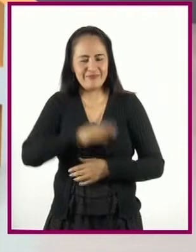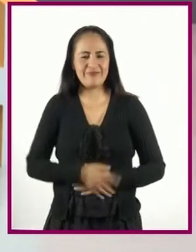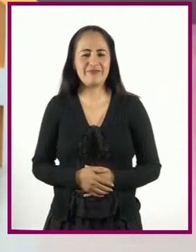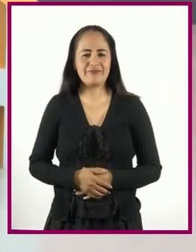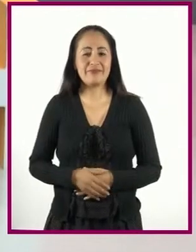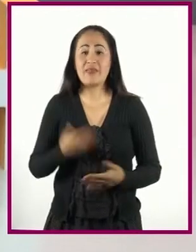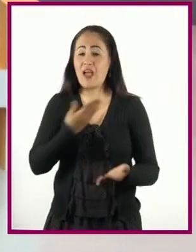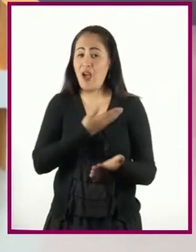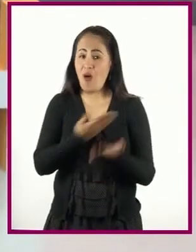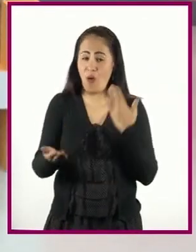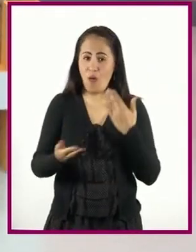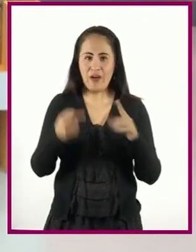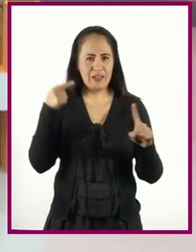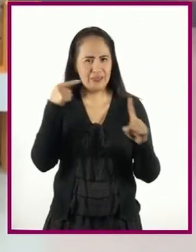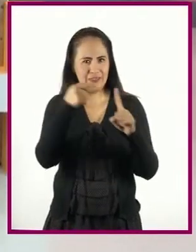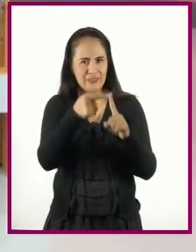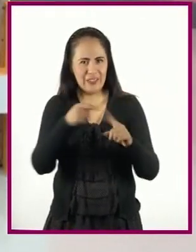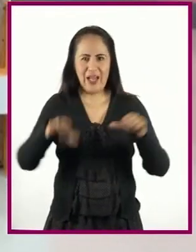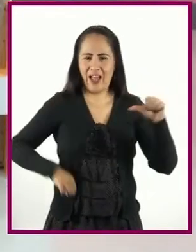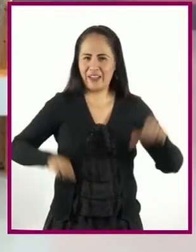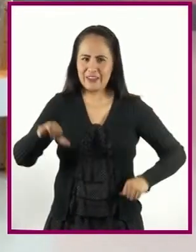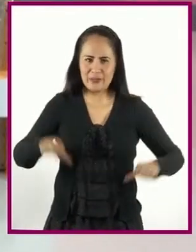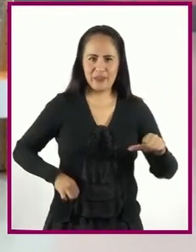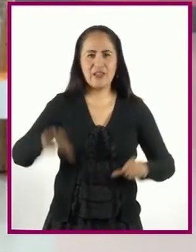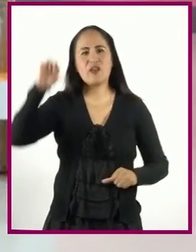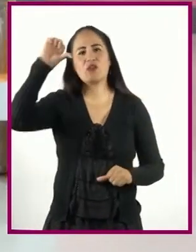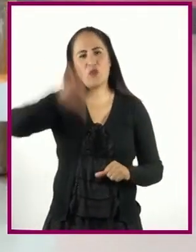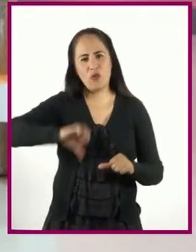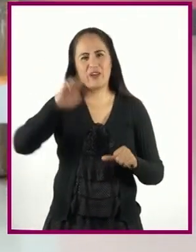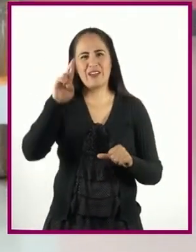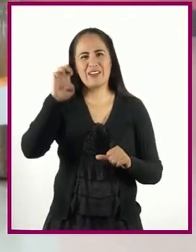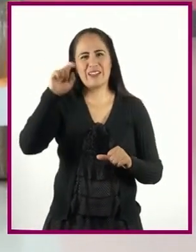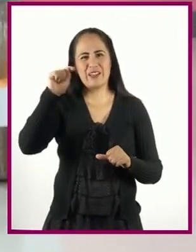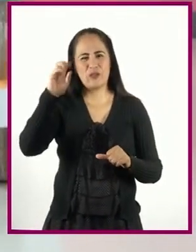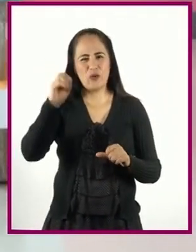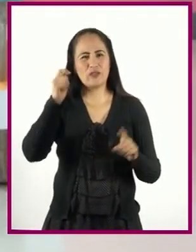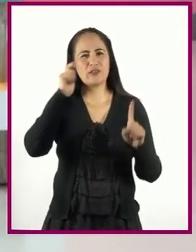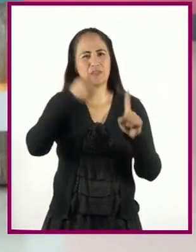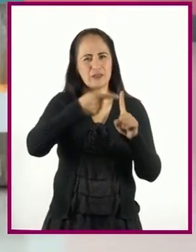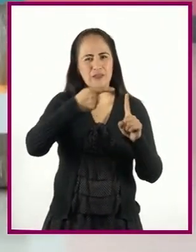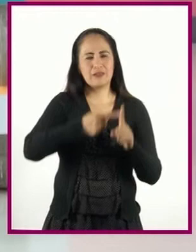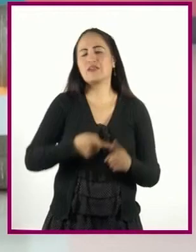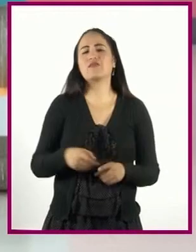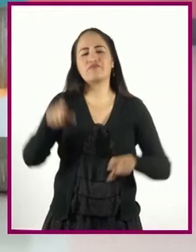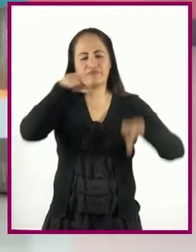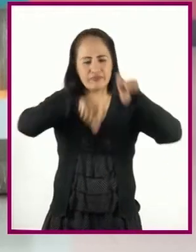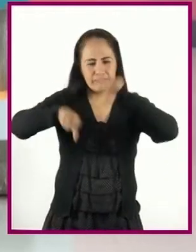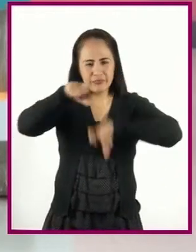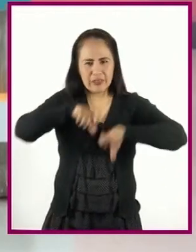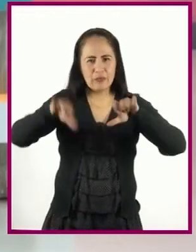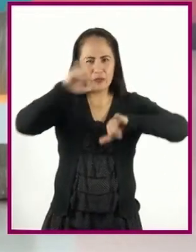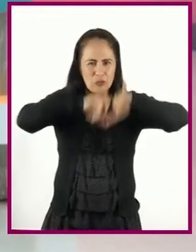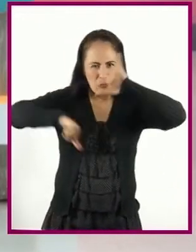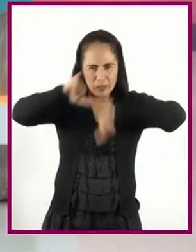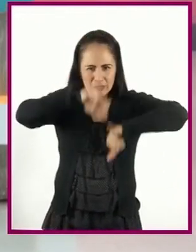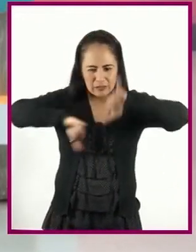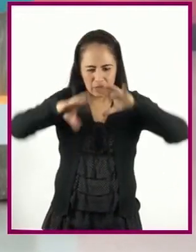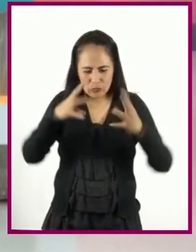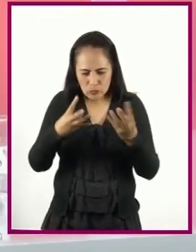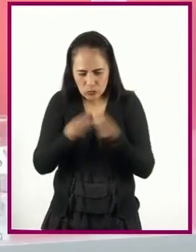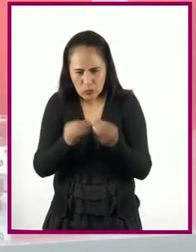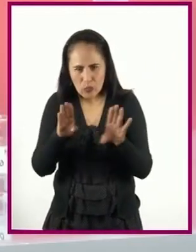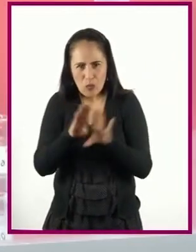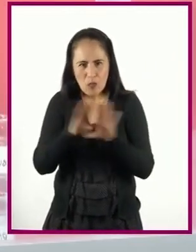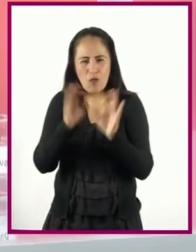Ahora resolveremos los retos químicos de esta sesión. El primero consiste en representar los siguientes elementos, compuestos y mezclas utilizando el